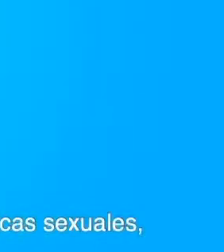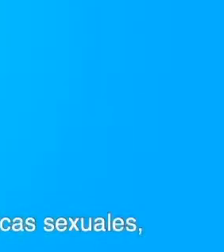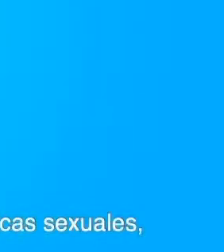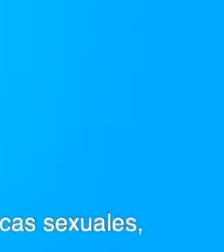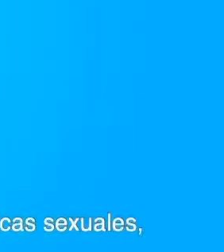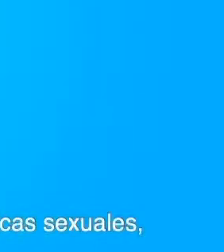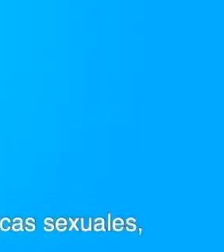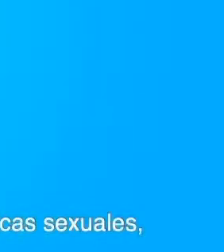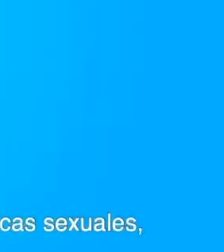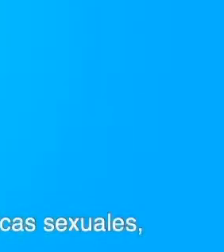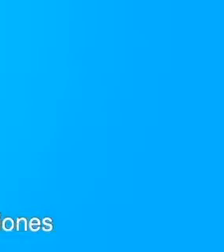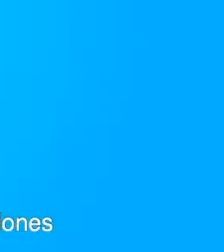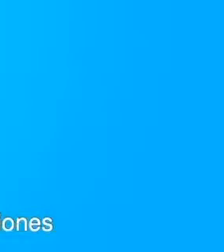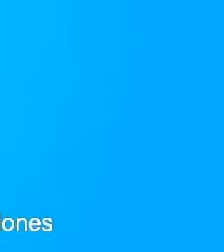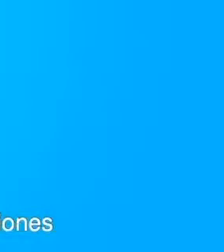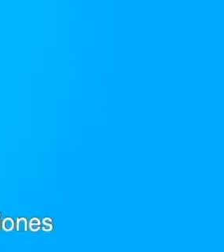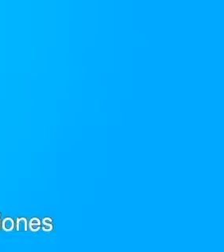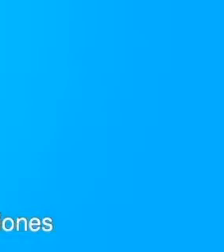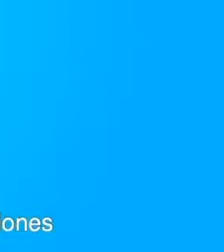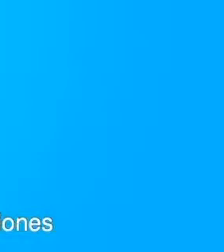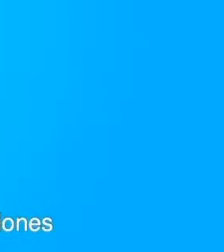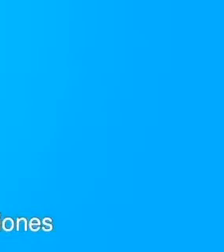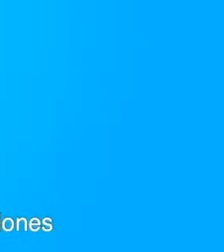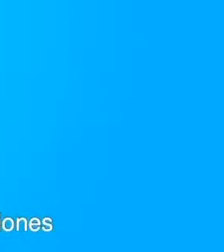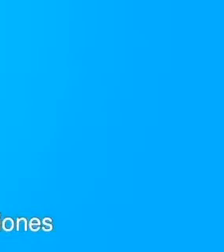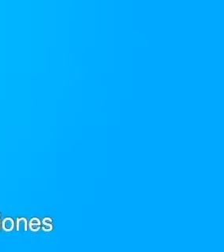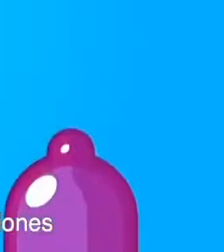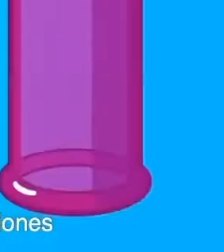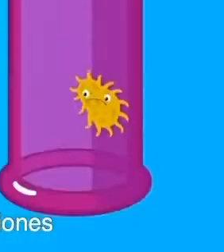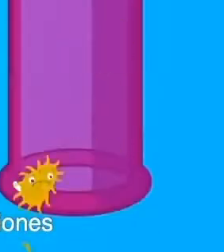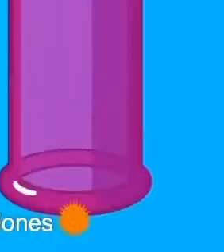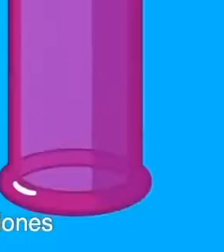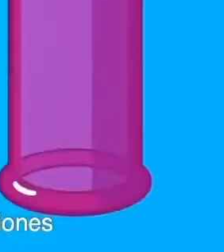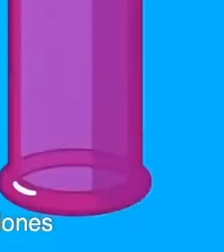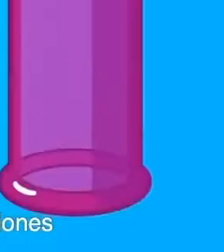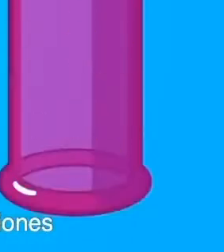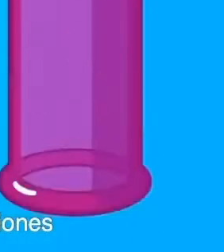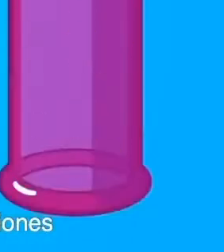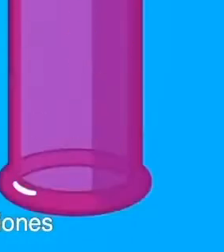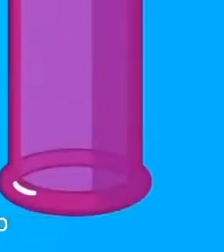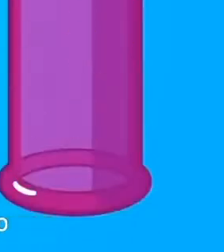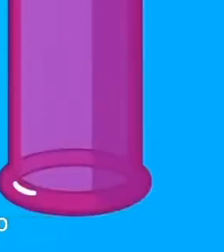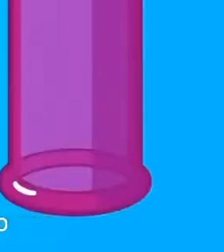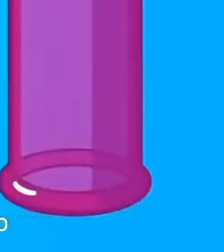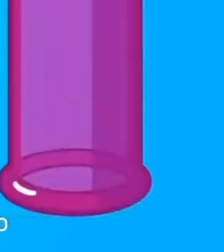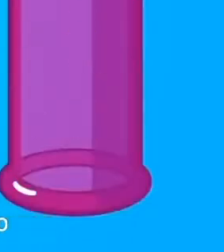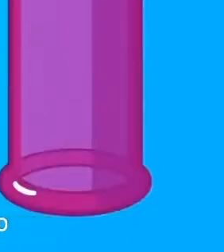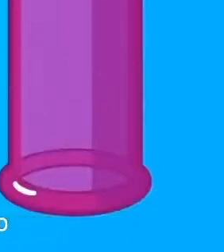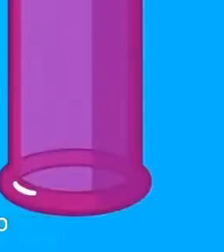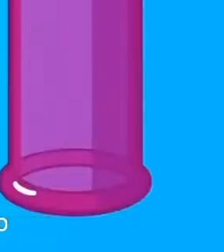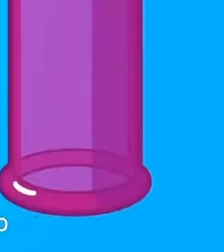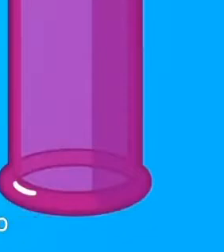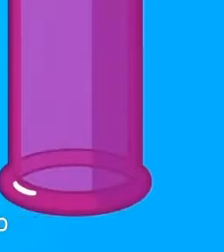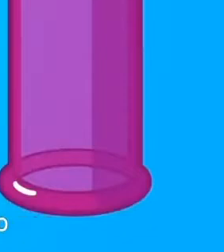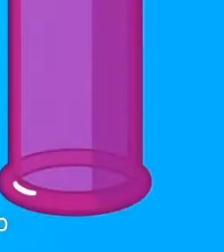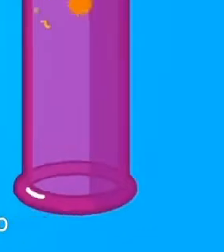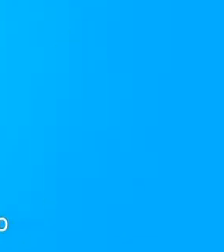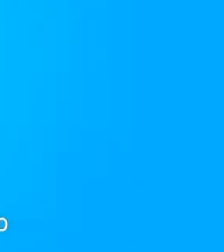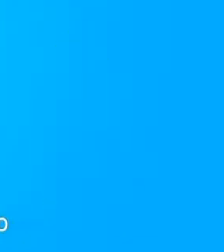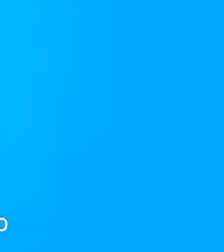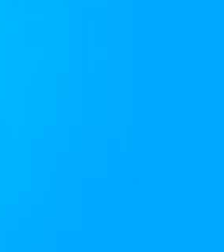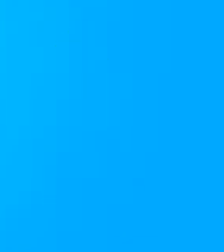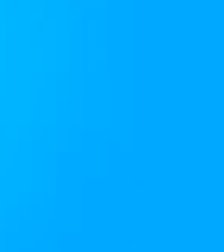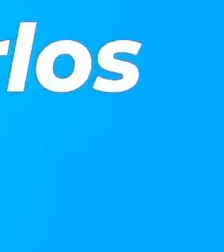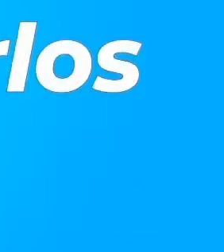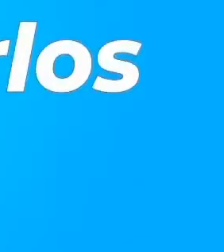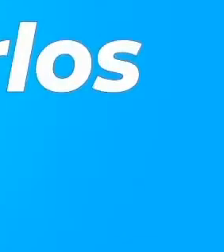heridas durante las prácticas sexuales, lo cual reduce el riesgo de que el VIH y otras infecciones de transmisión sexual puedan entrar en tu